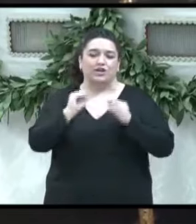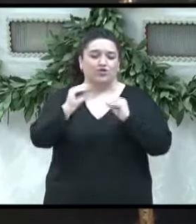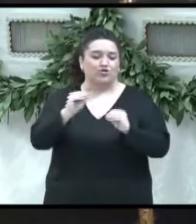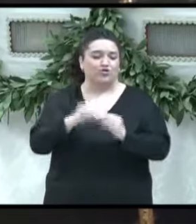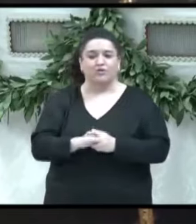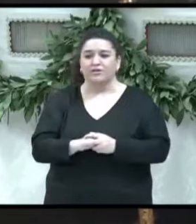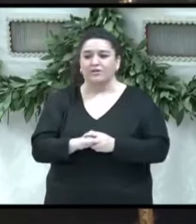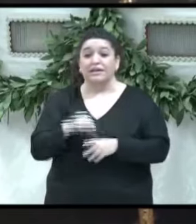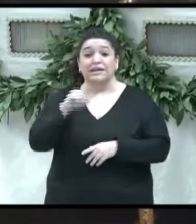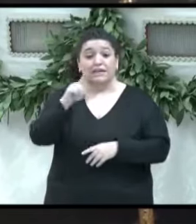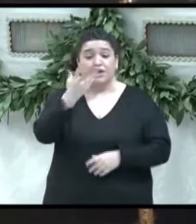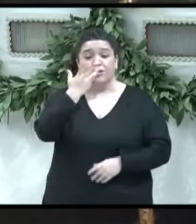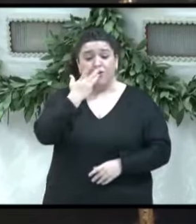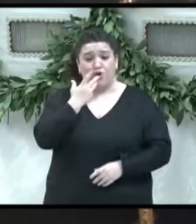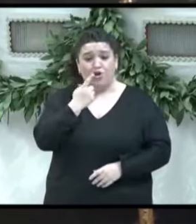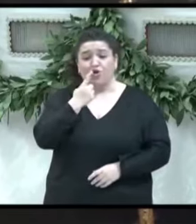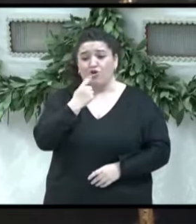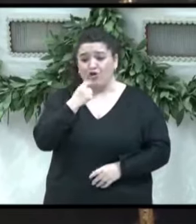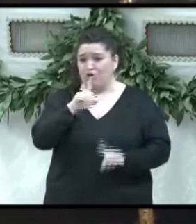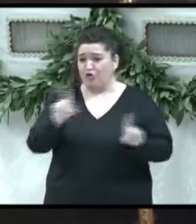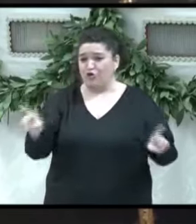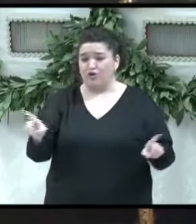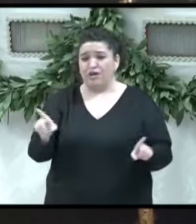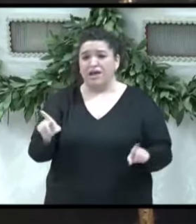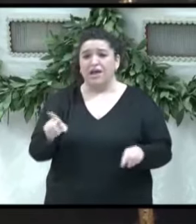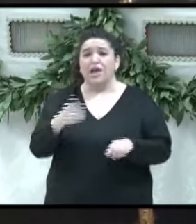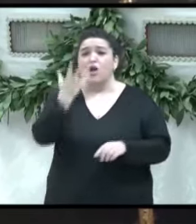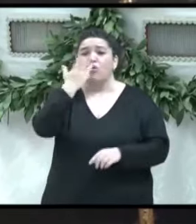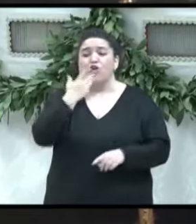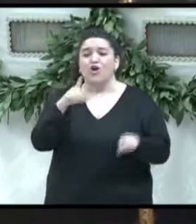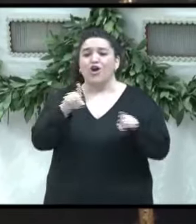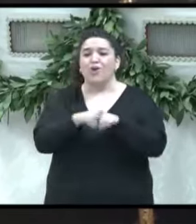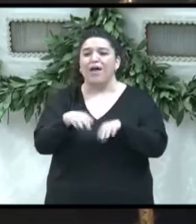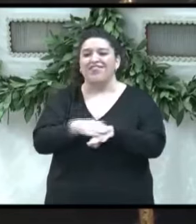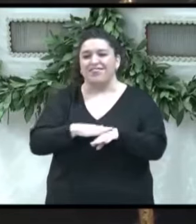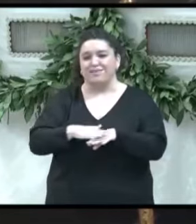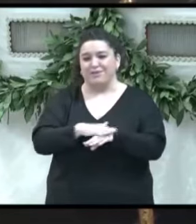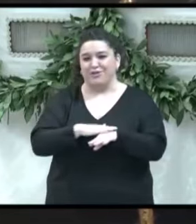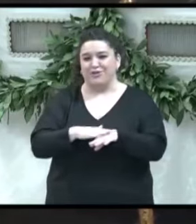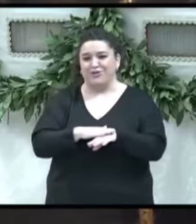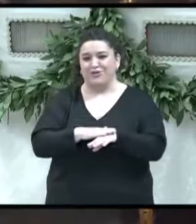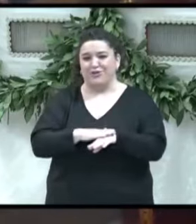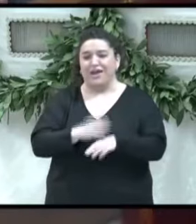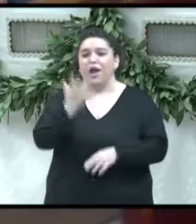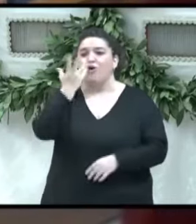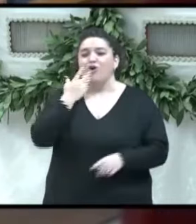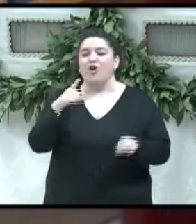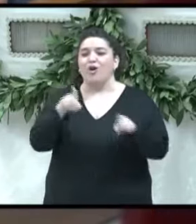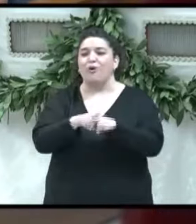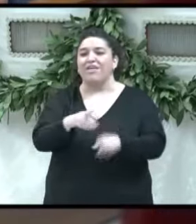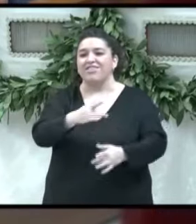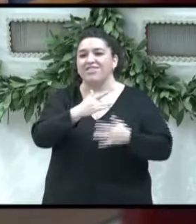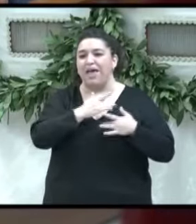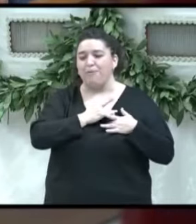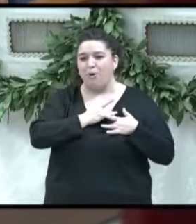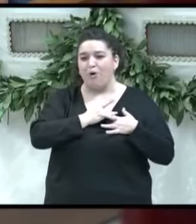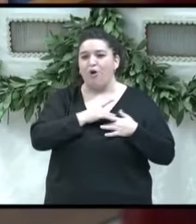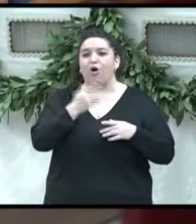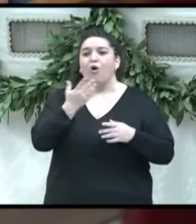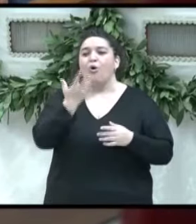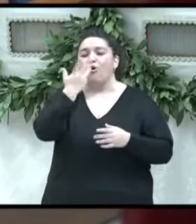Ese es el color rojo un color de perdón un color de amor un color de